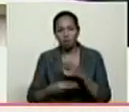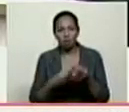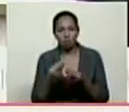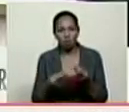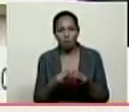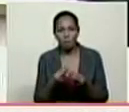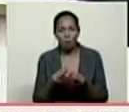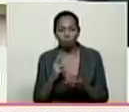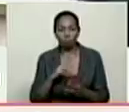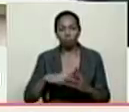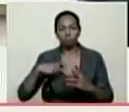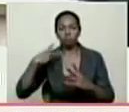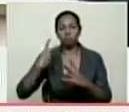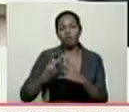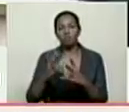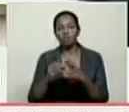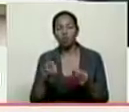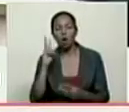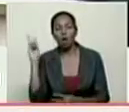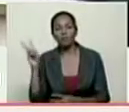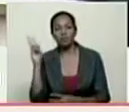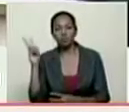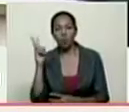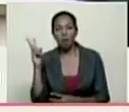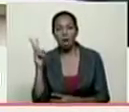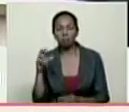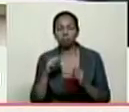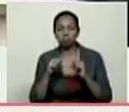con la valentía del pueblo de Venezuela para